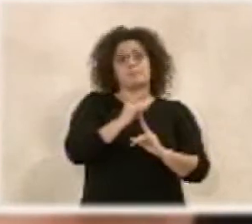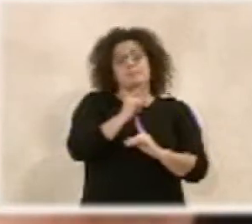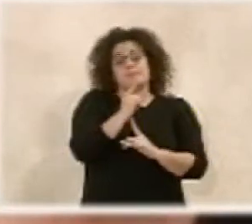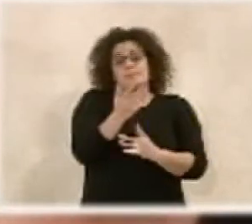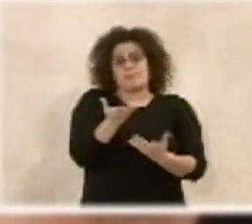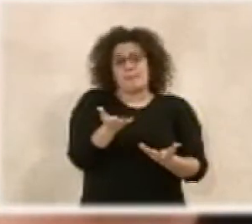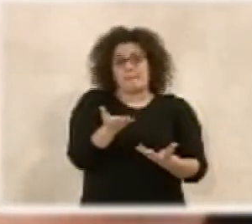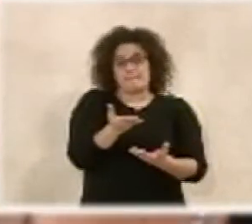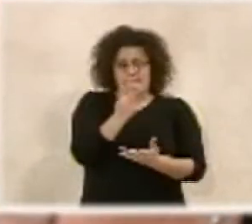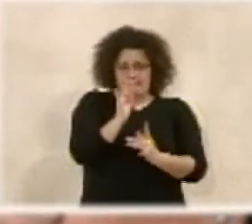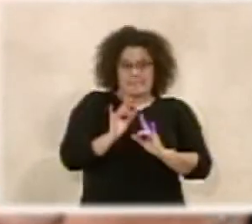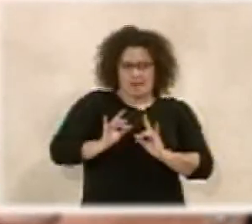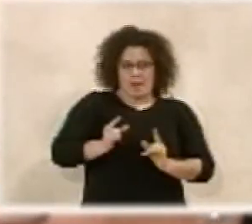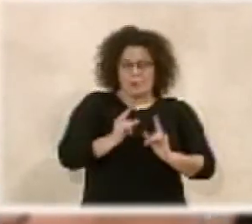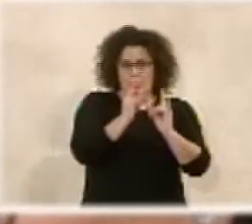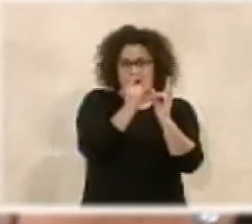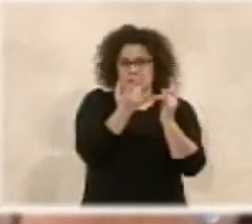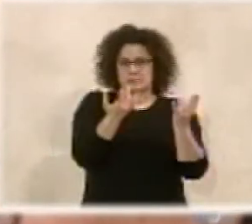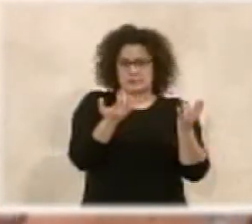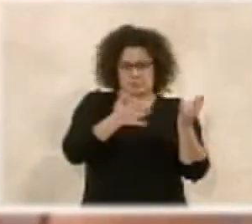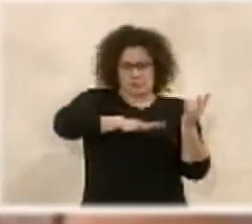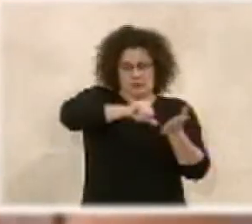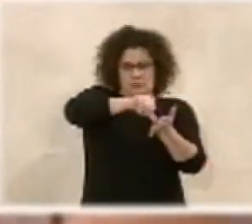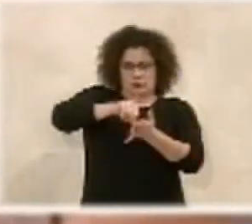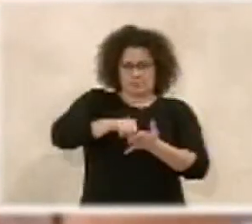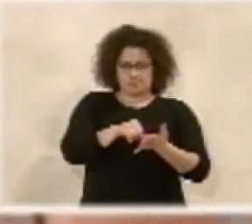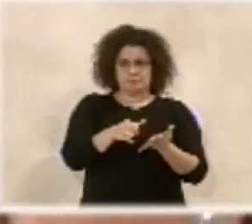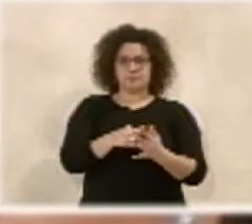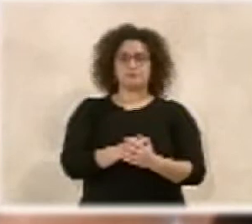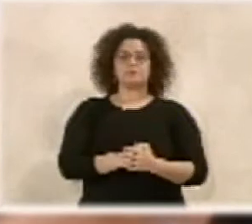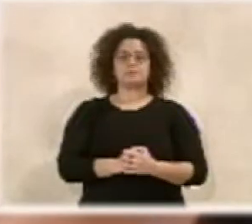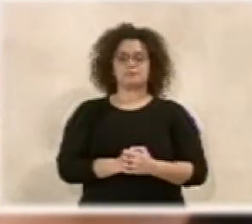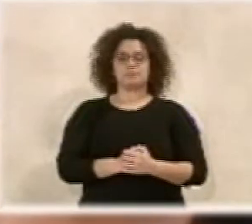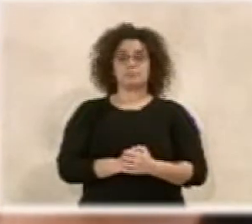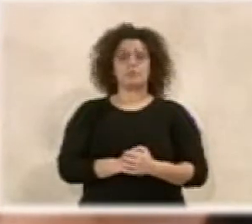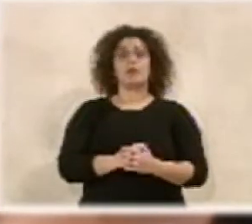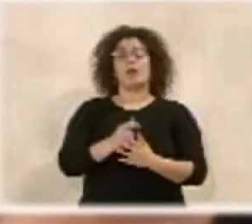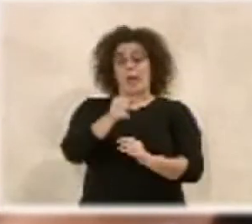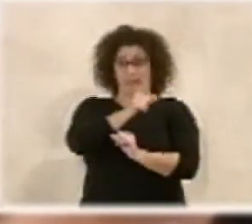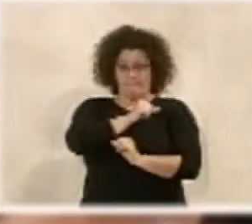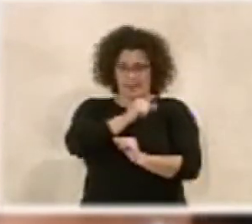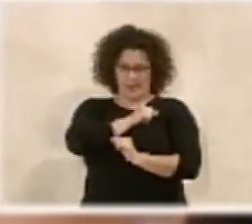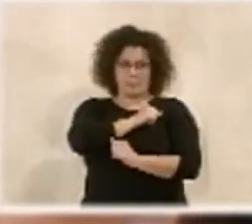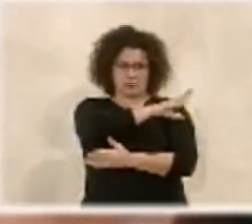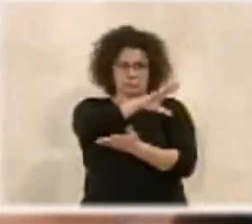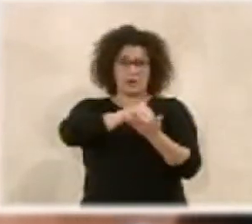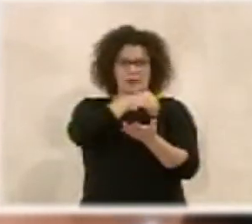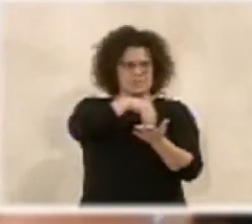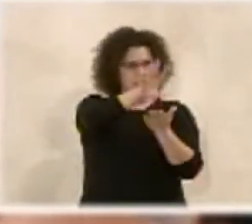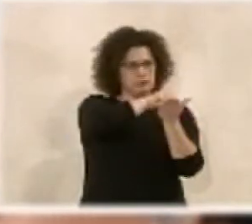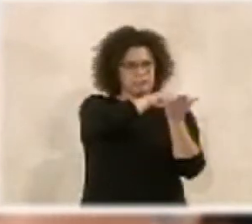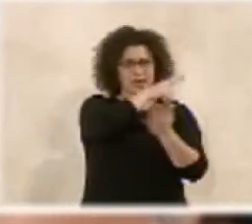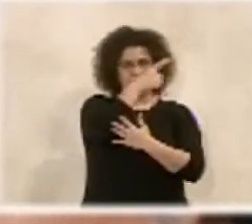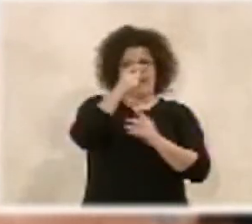tengan árboles en su centro. Eso por un lado. Esperamos ser recogidos 100 firmas por parte de los